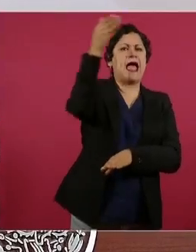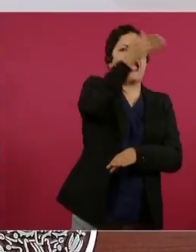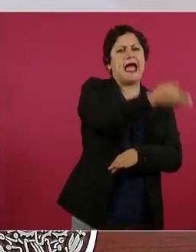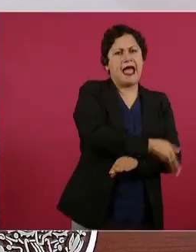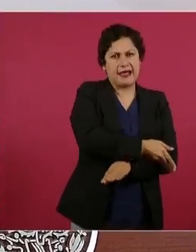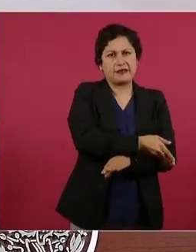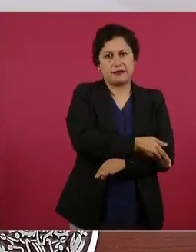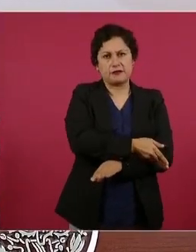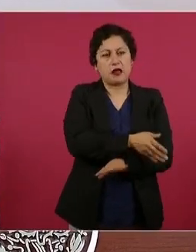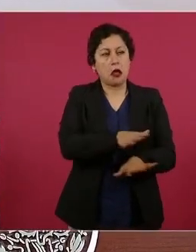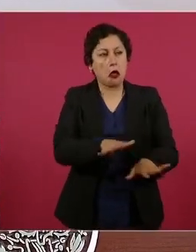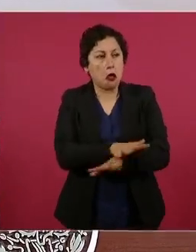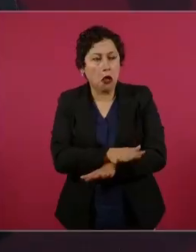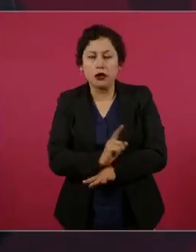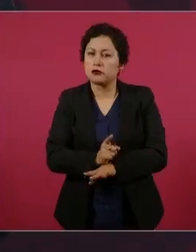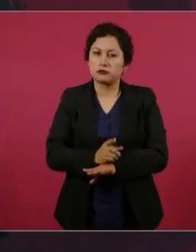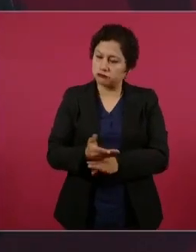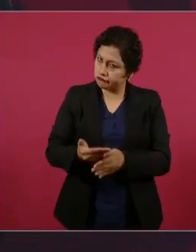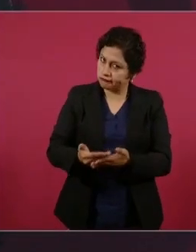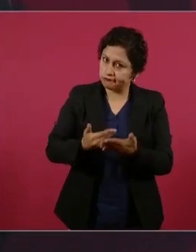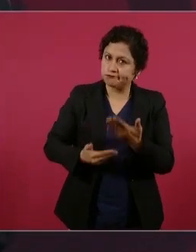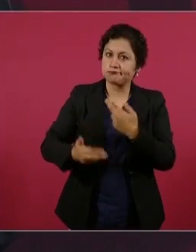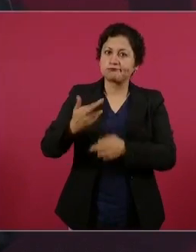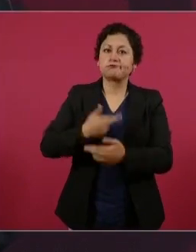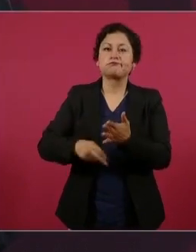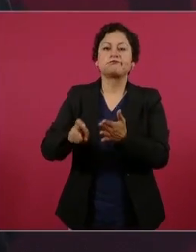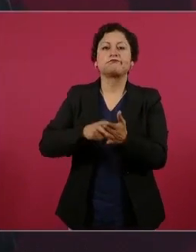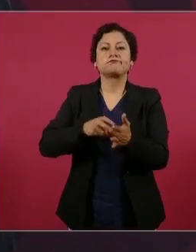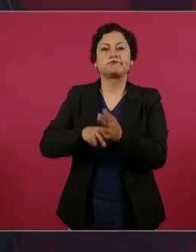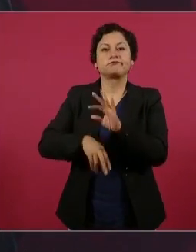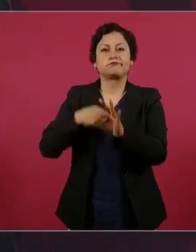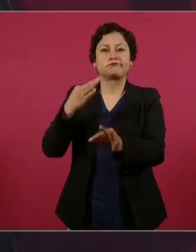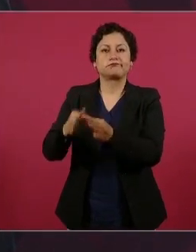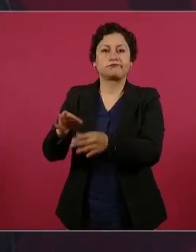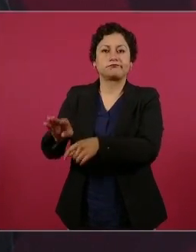es lo mismo que vamos a